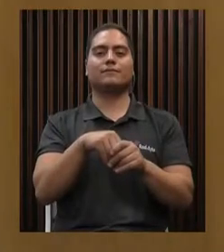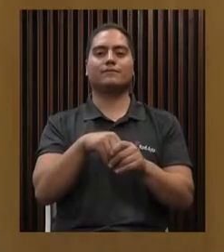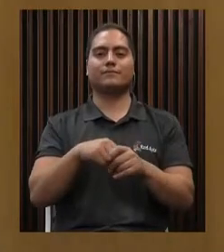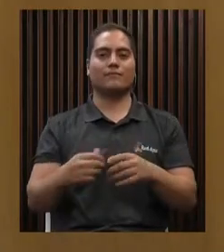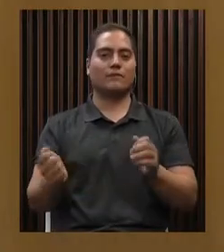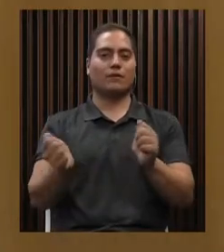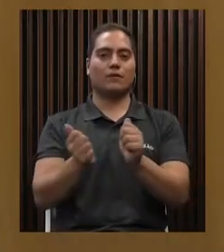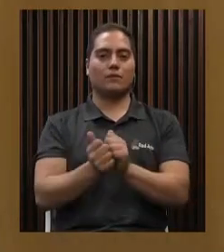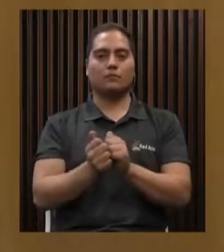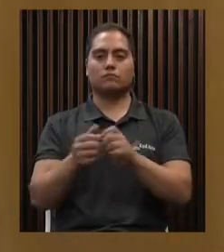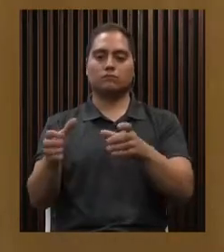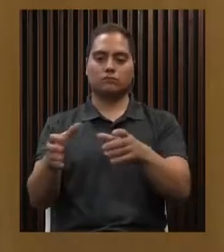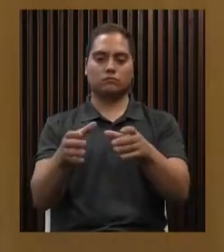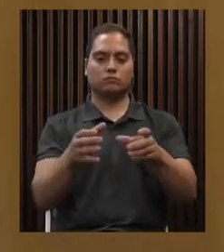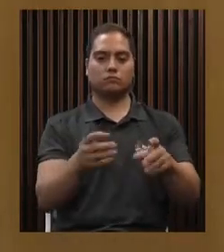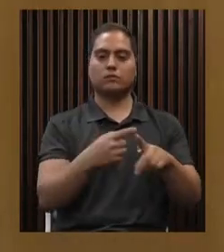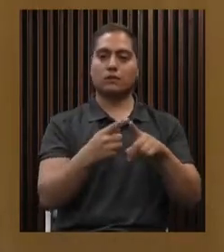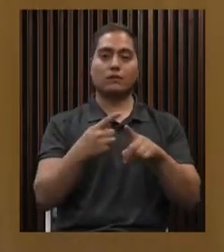distintos grupos de personas,